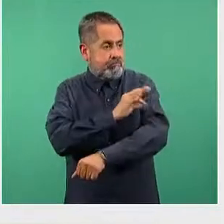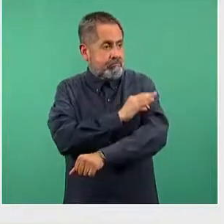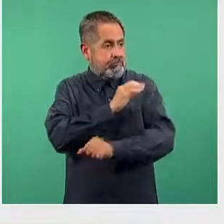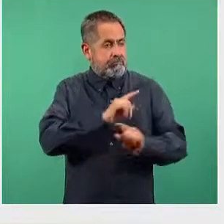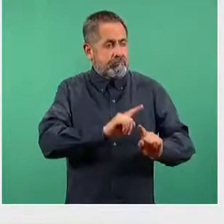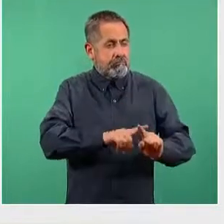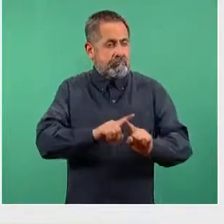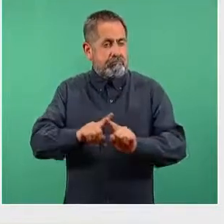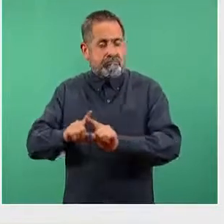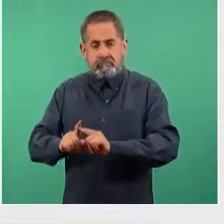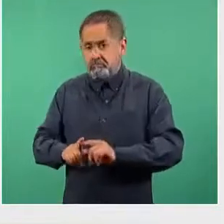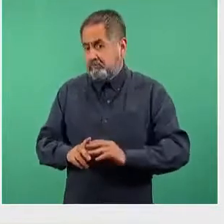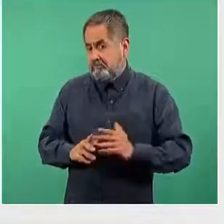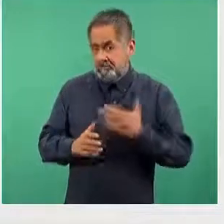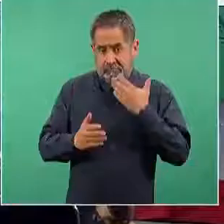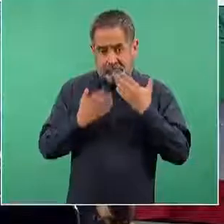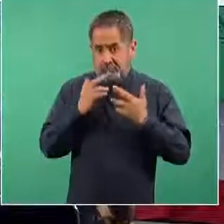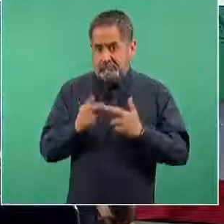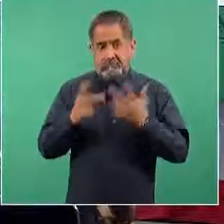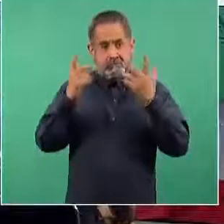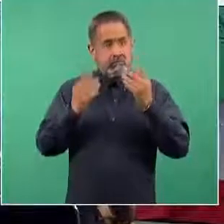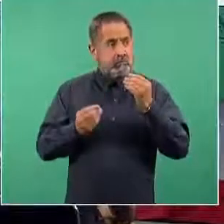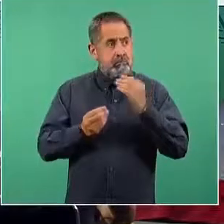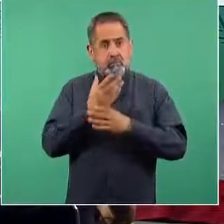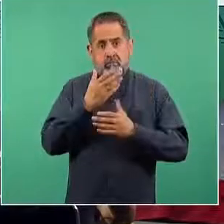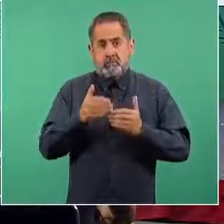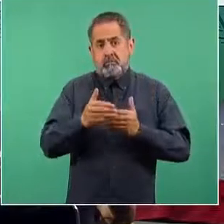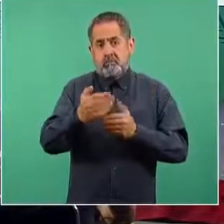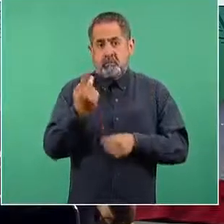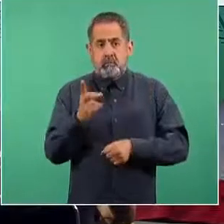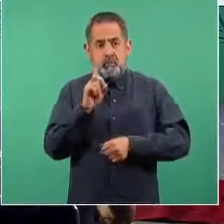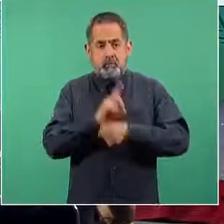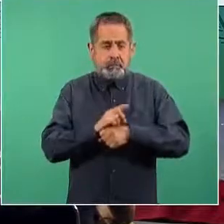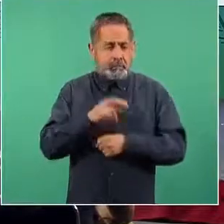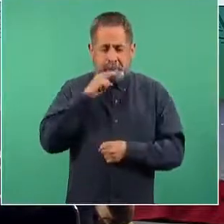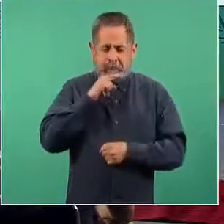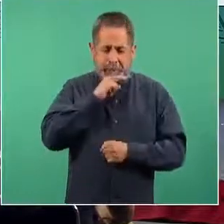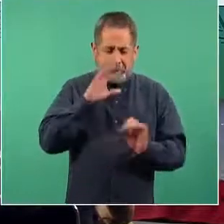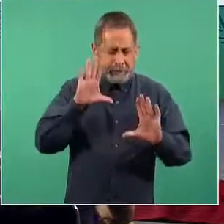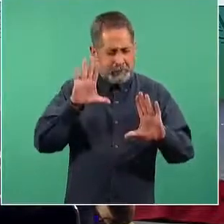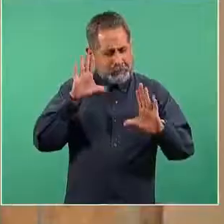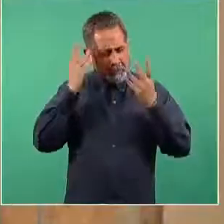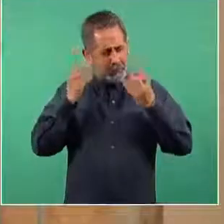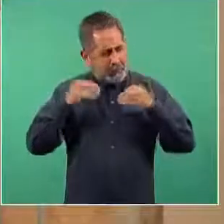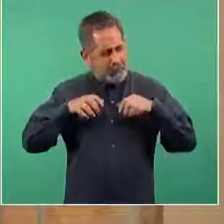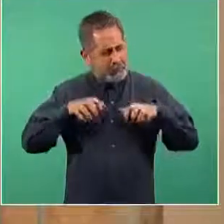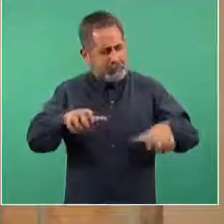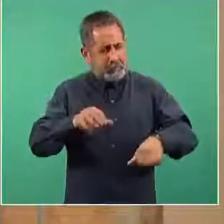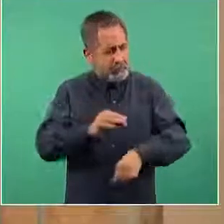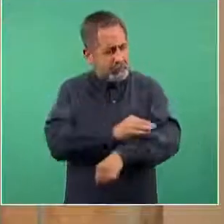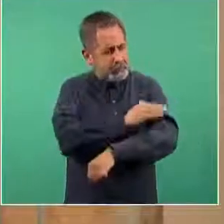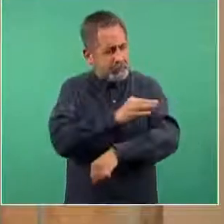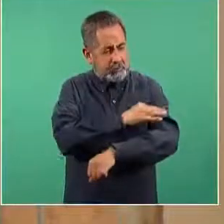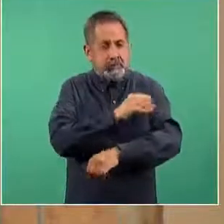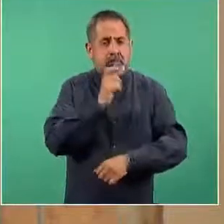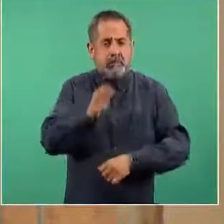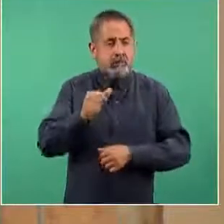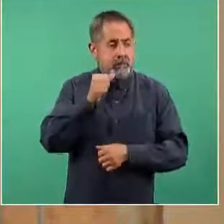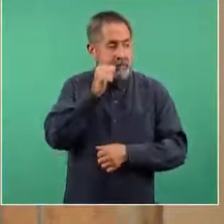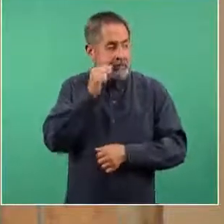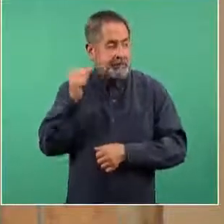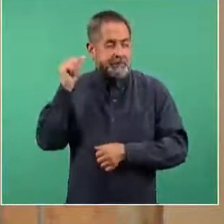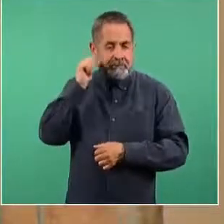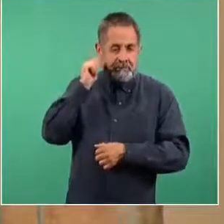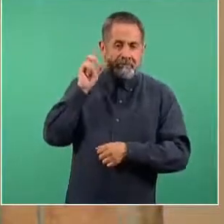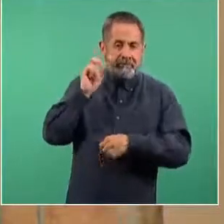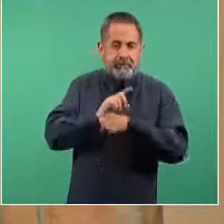esto tenemos un nuevo récord para un día de aplicación de vacuna. Es el día de ayer, es decir, el